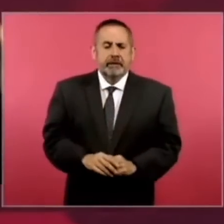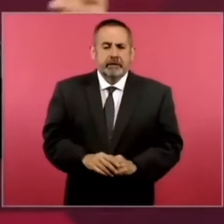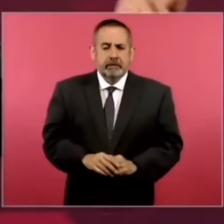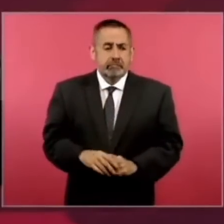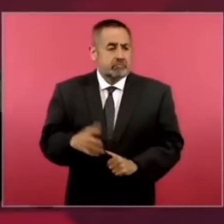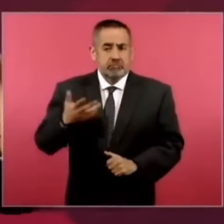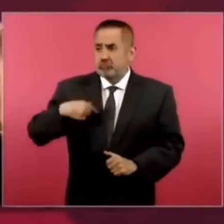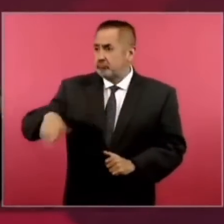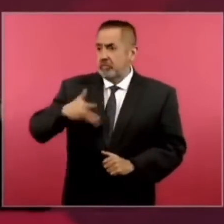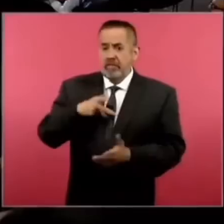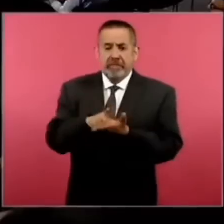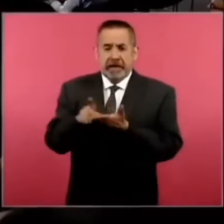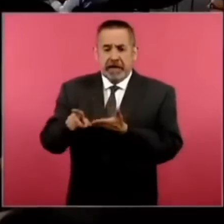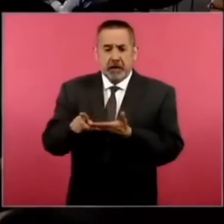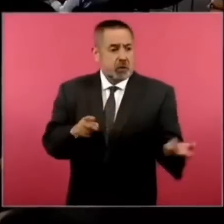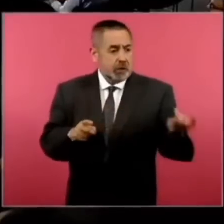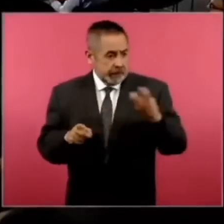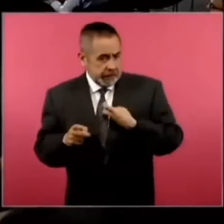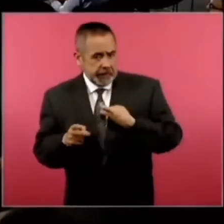Todos tenemos derecho, ¿no?,